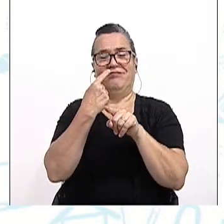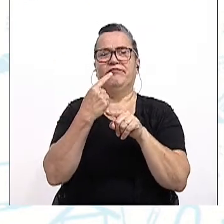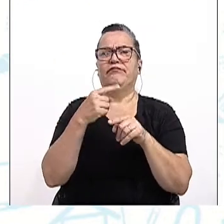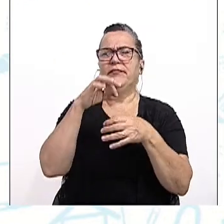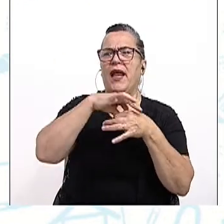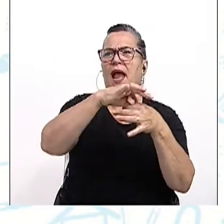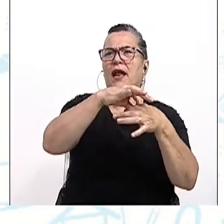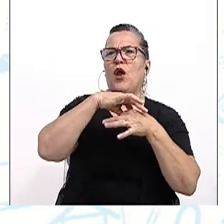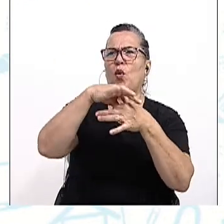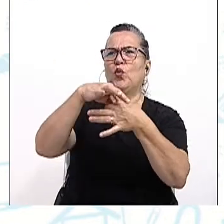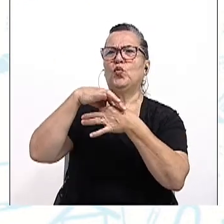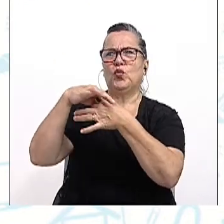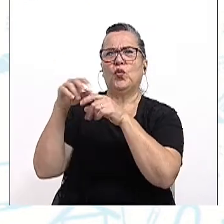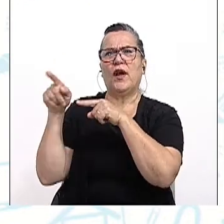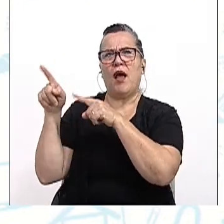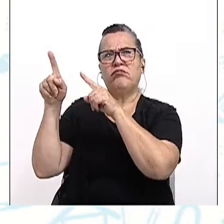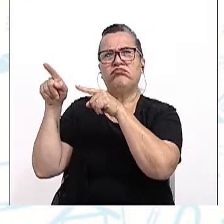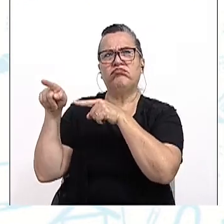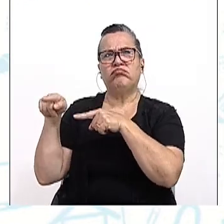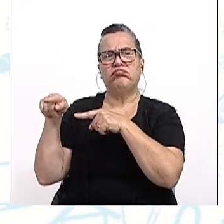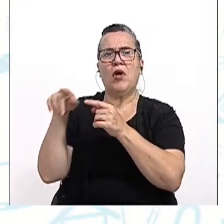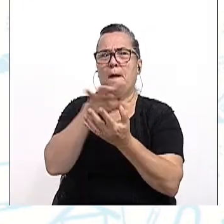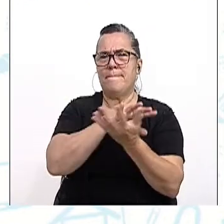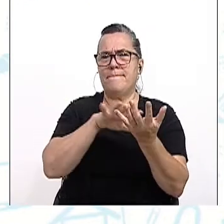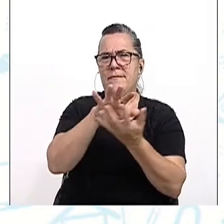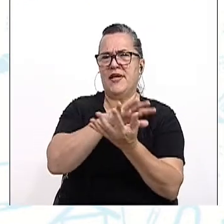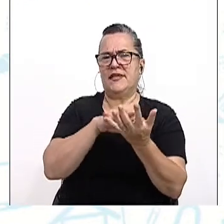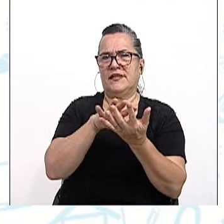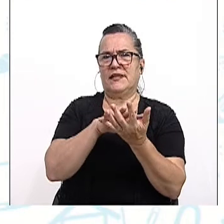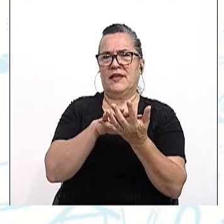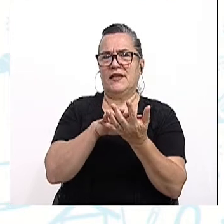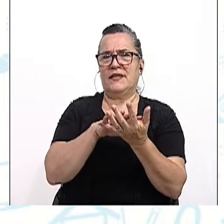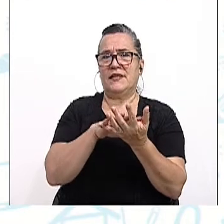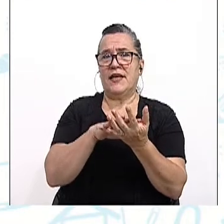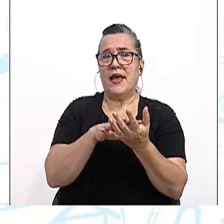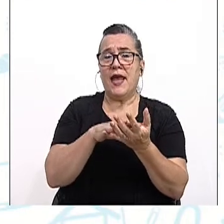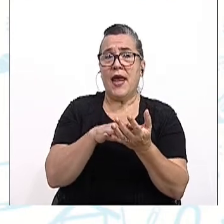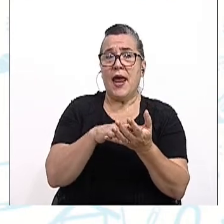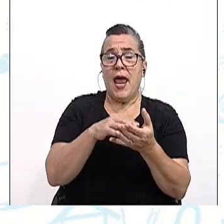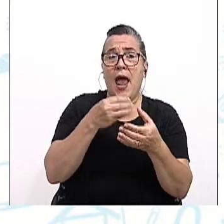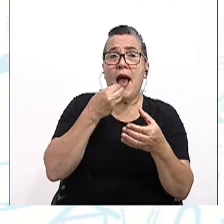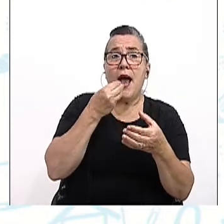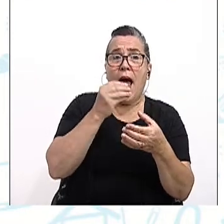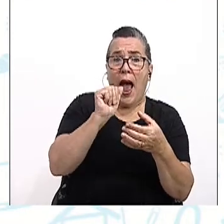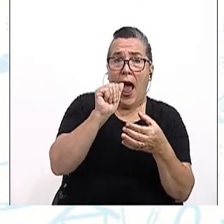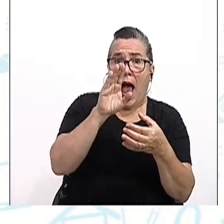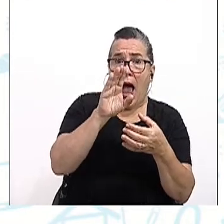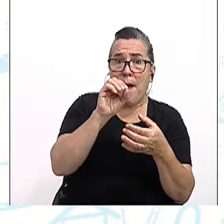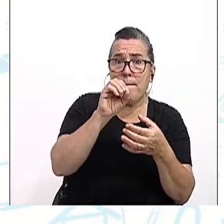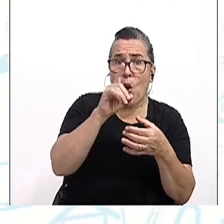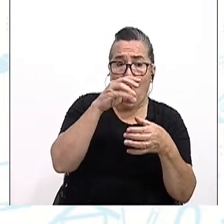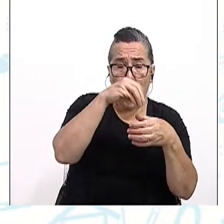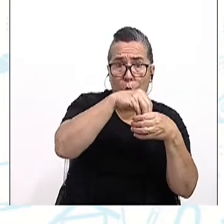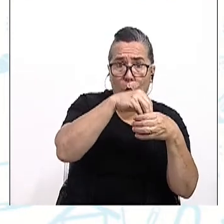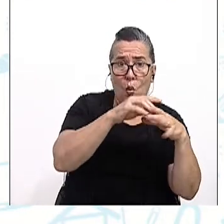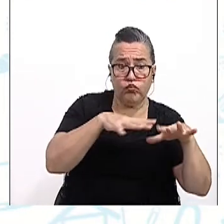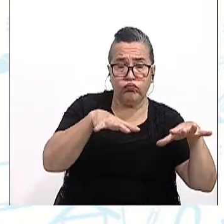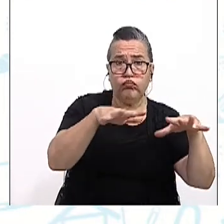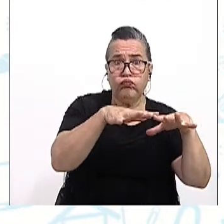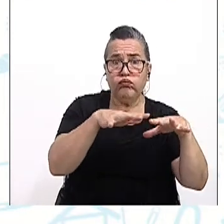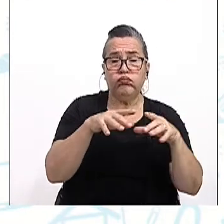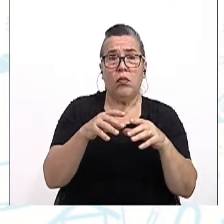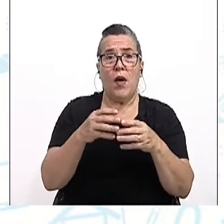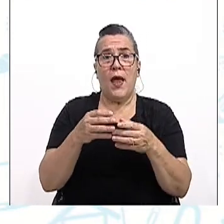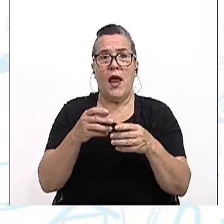agricultura encontramos también mezclas, por ejemplo, en los abonos que utilizamos, los abonos orgánicos, en